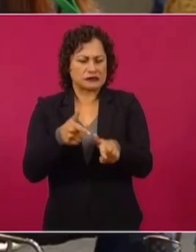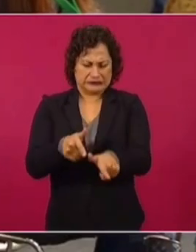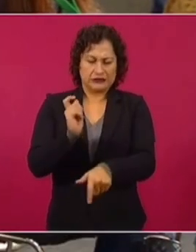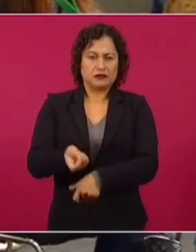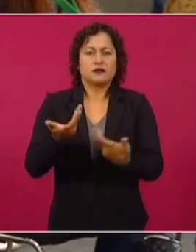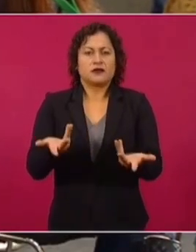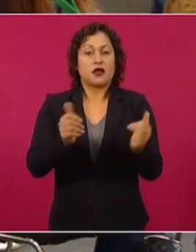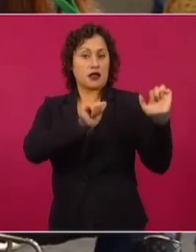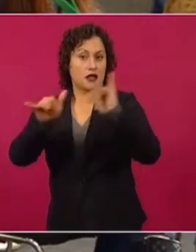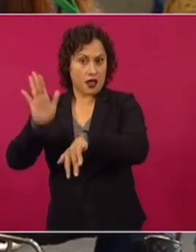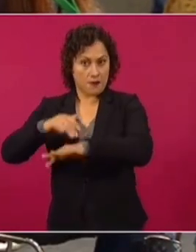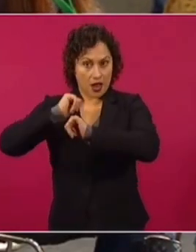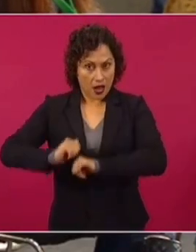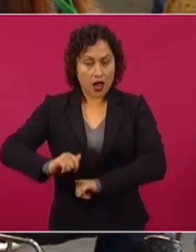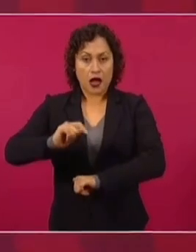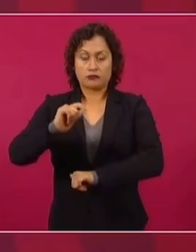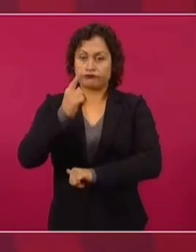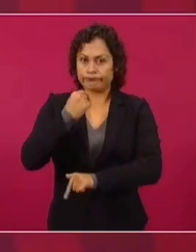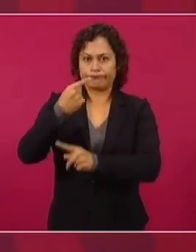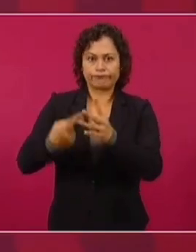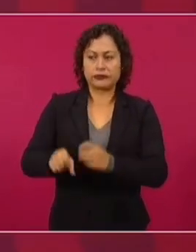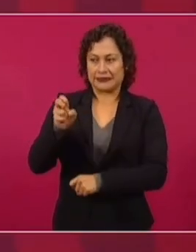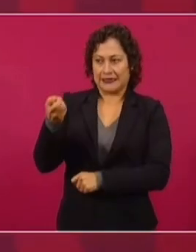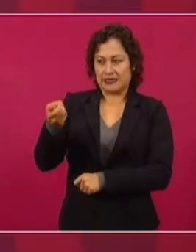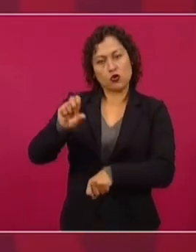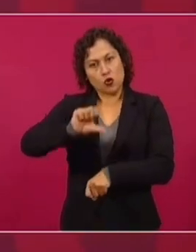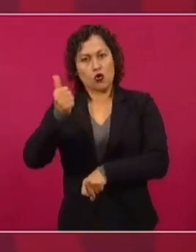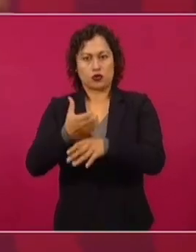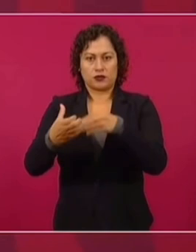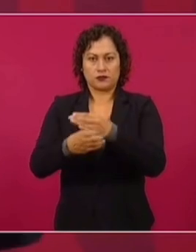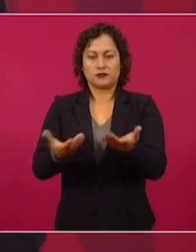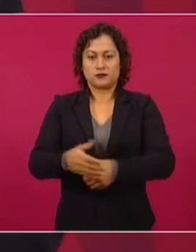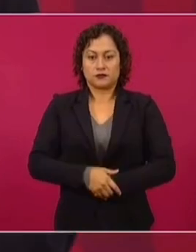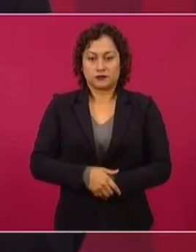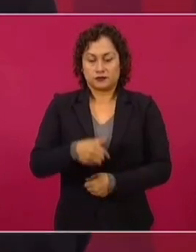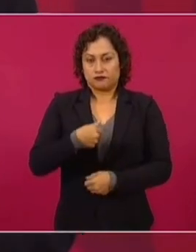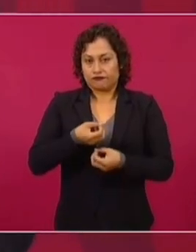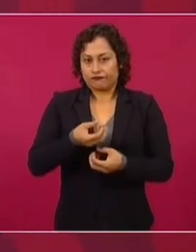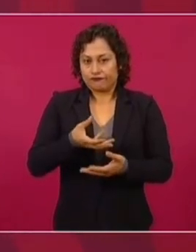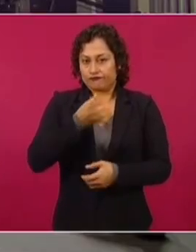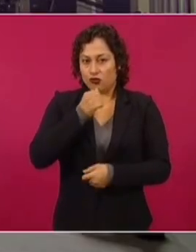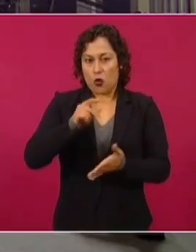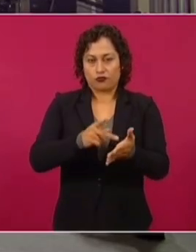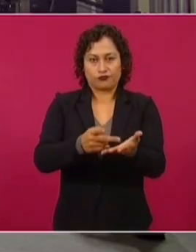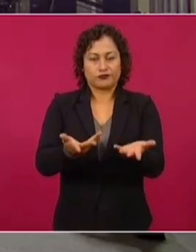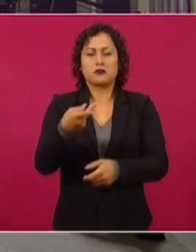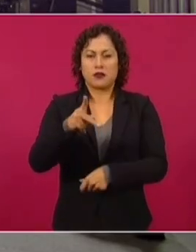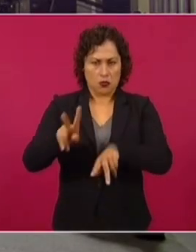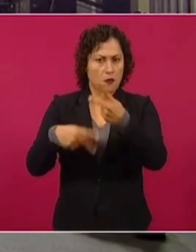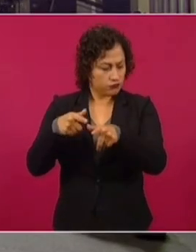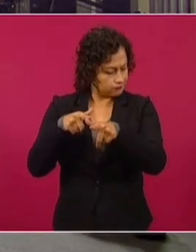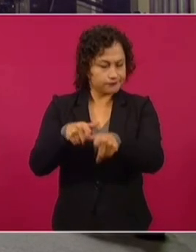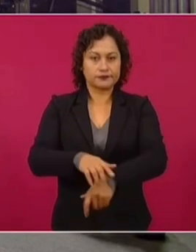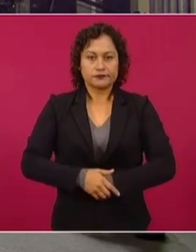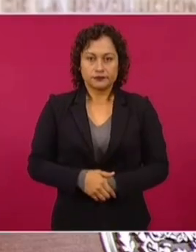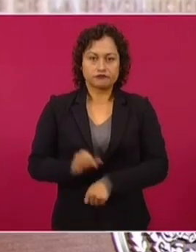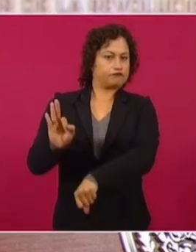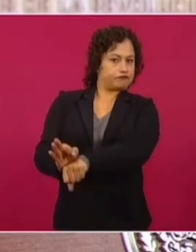mayor envío de elementos? Más elementos y otras acciones. Que no puedo repetir, pero vamos a continuar,